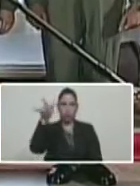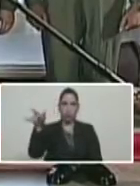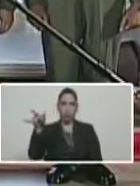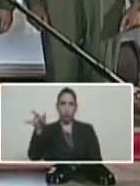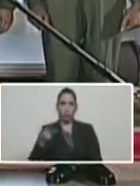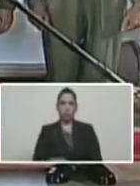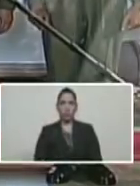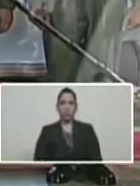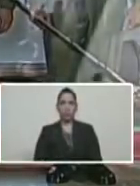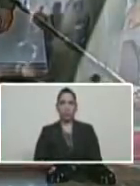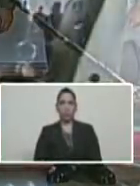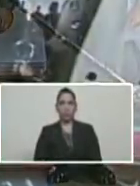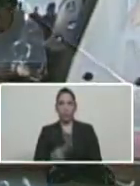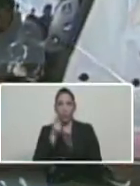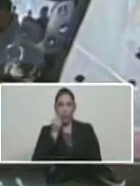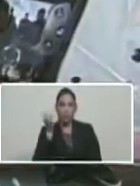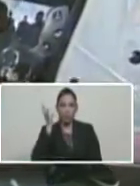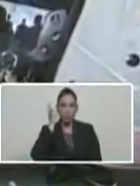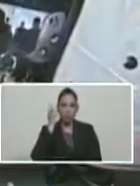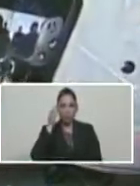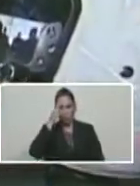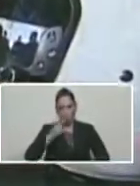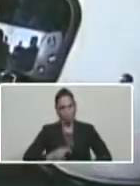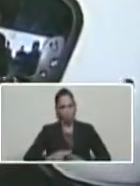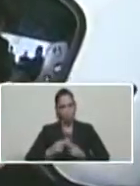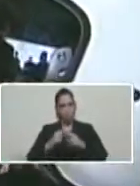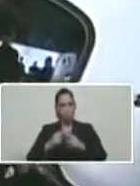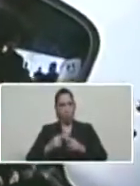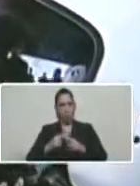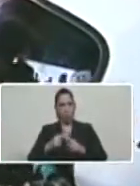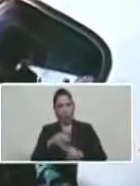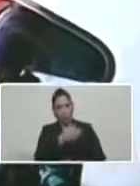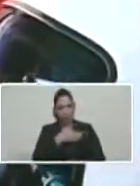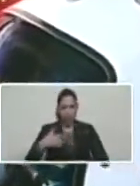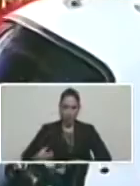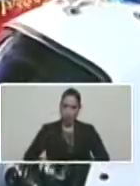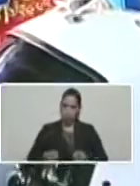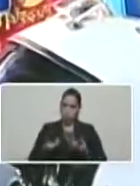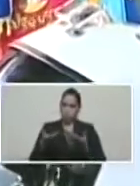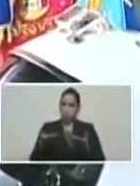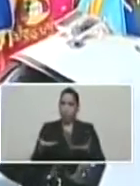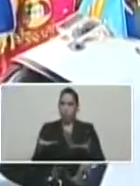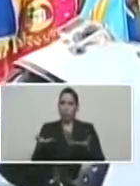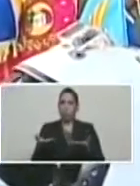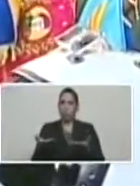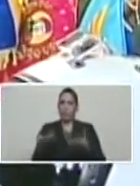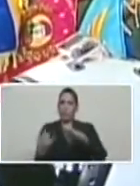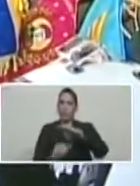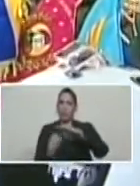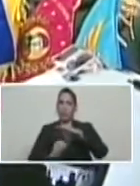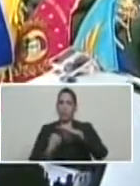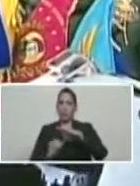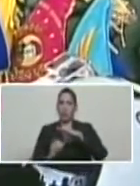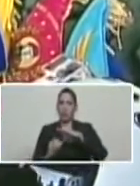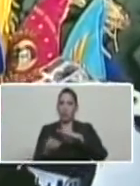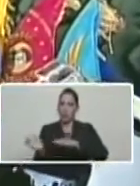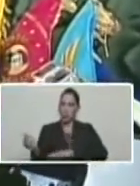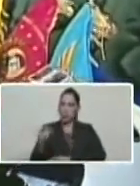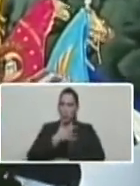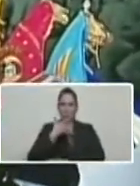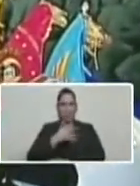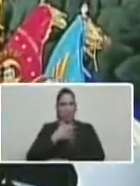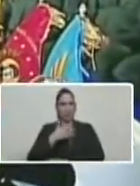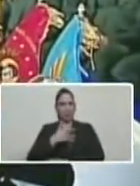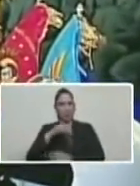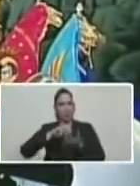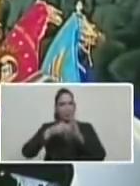pizarra, damas y caballeros de honor, queremos hacerle entrega de este presente institucional que recoge el sentir y el